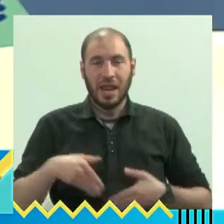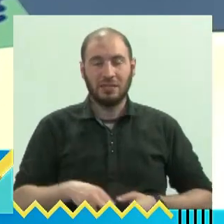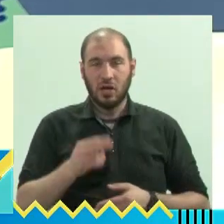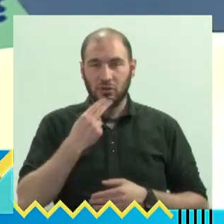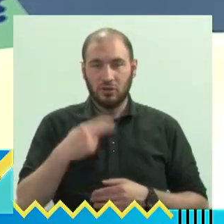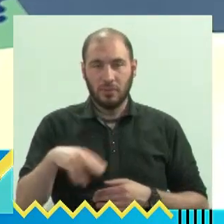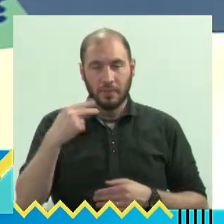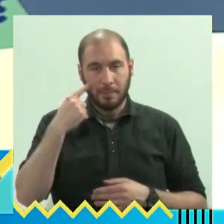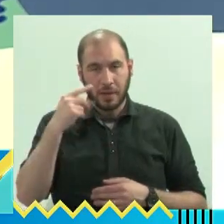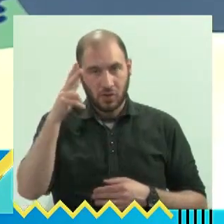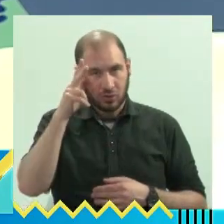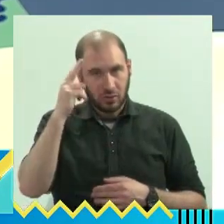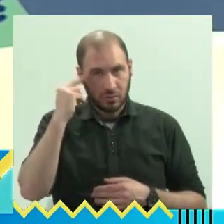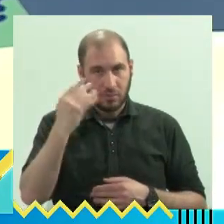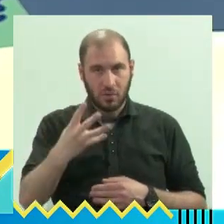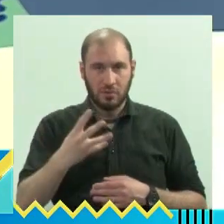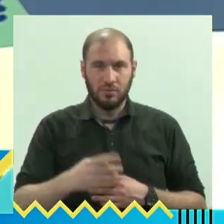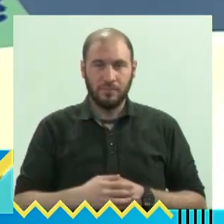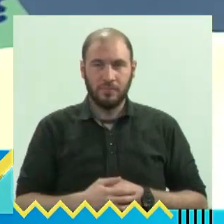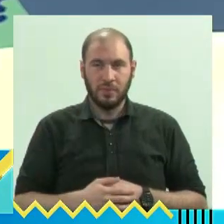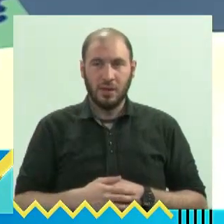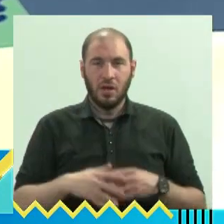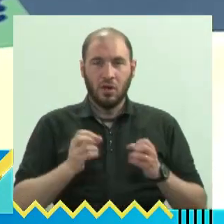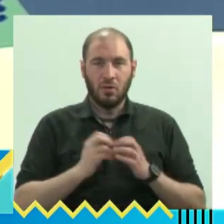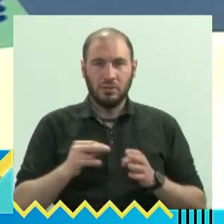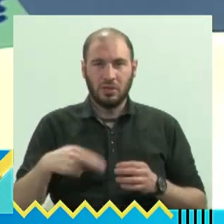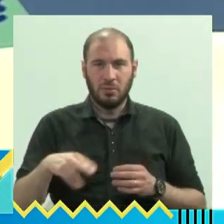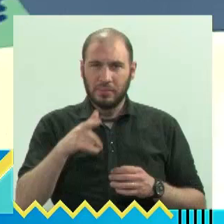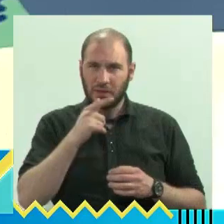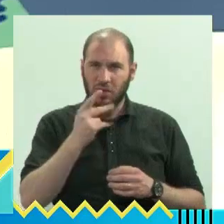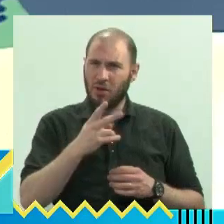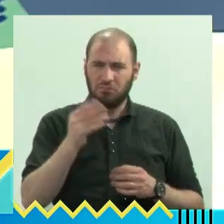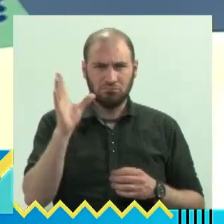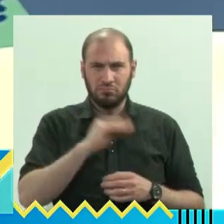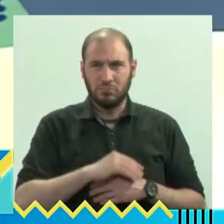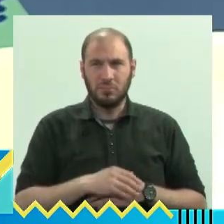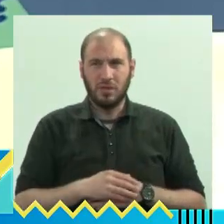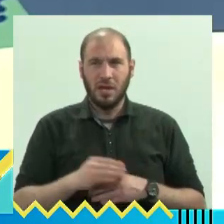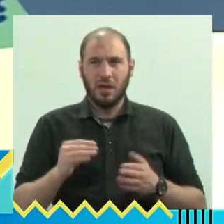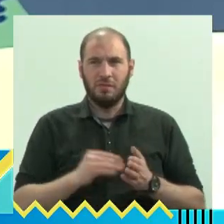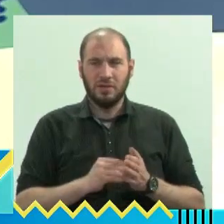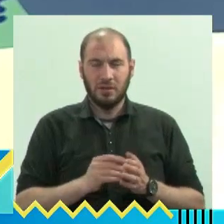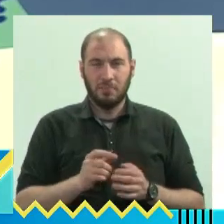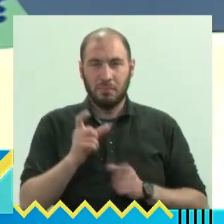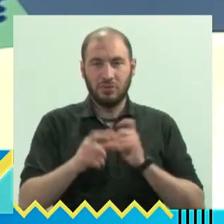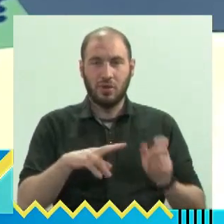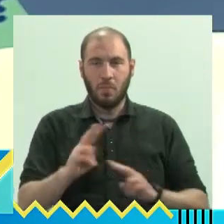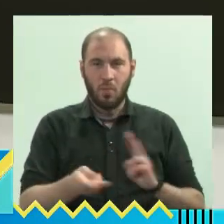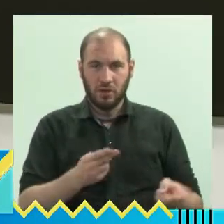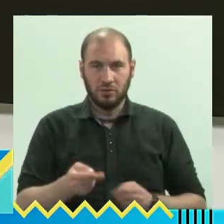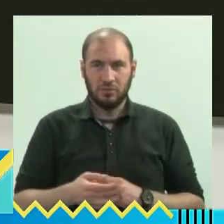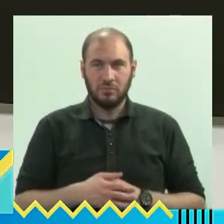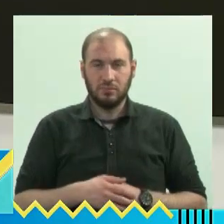noviembre de 1894. Y a principios de noviembre, no sé si es el 2 exactamente, no me acuerdo, es la fecha de los muertos, digamos.